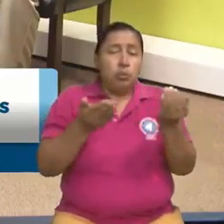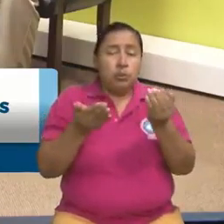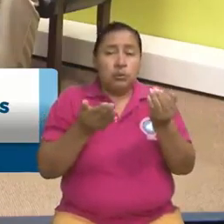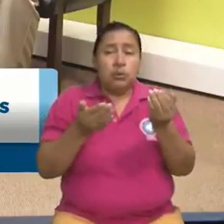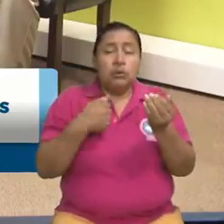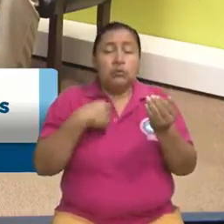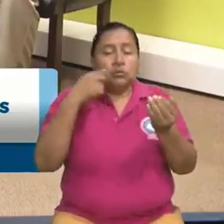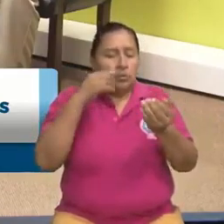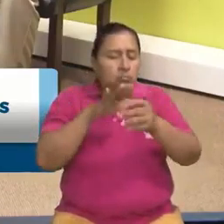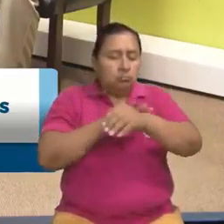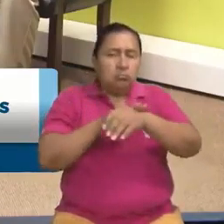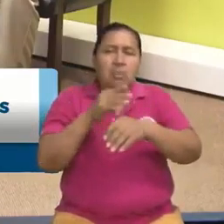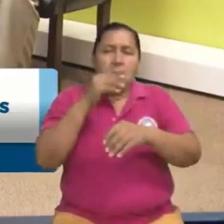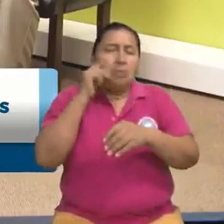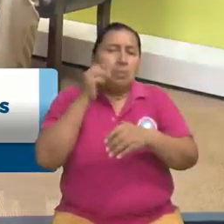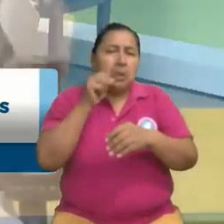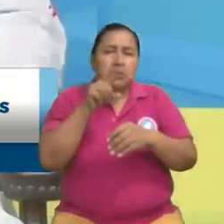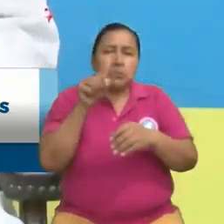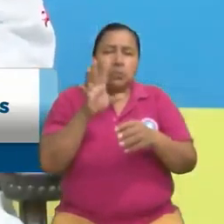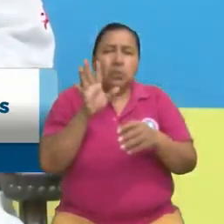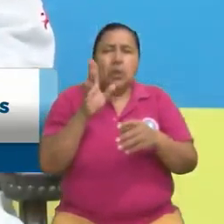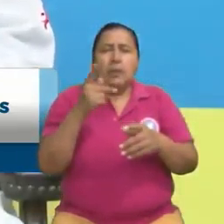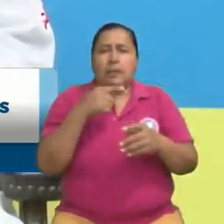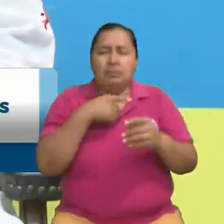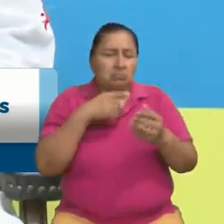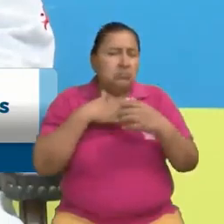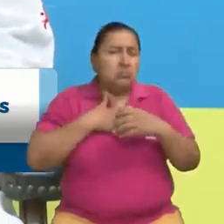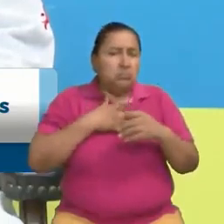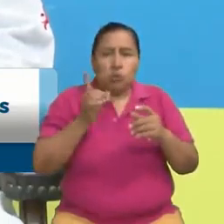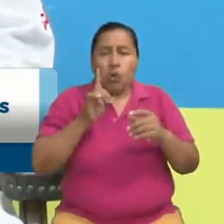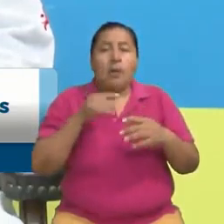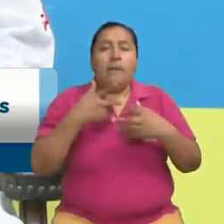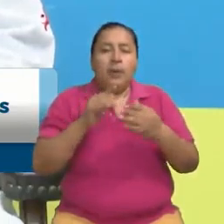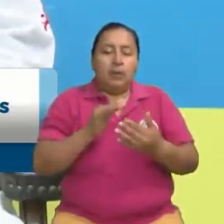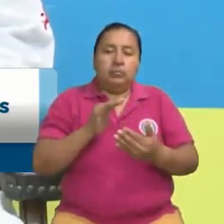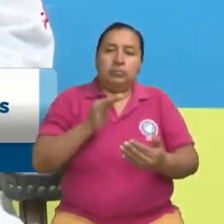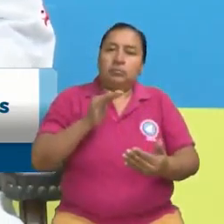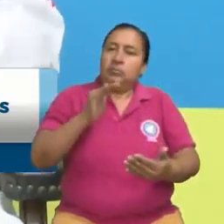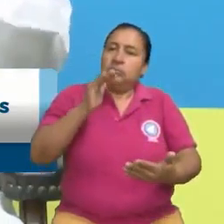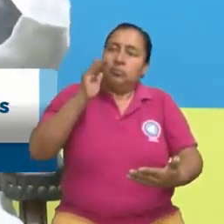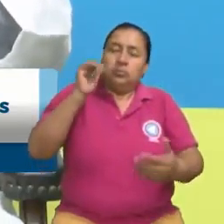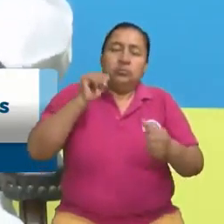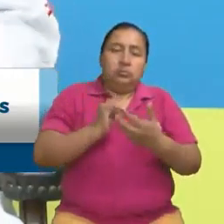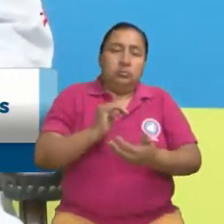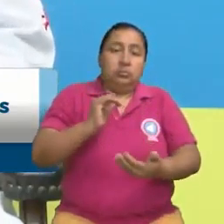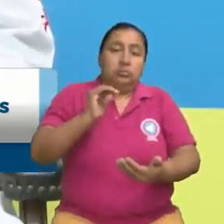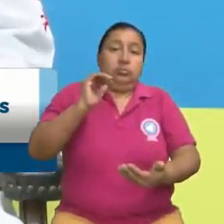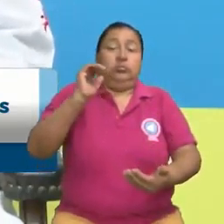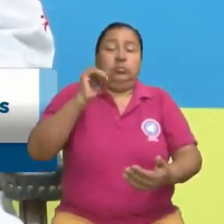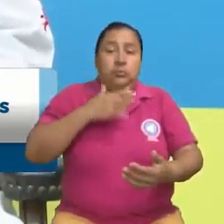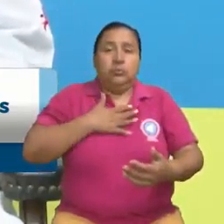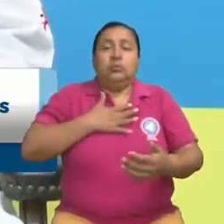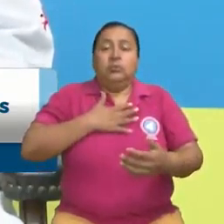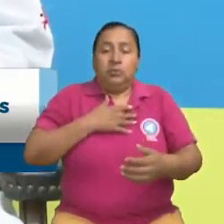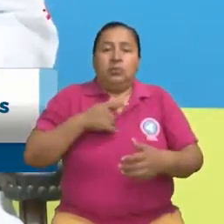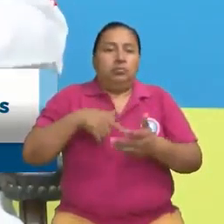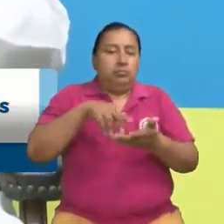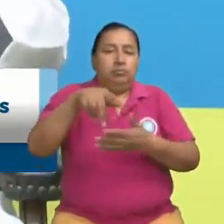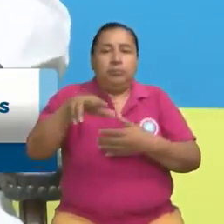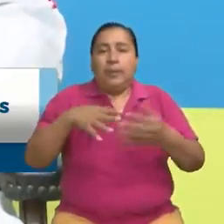se le ve la coloración azul, el papá no lo ve tan cansado, pero a medida que el niño va creciendo y